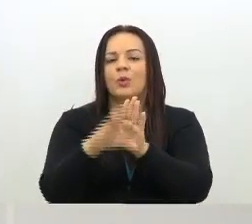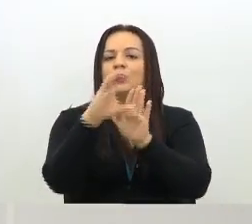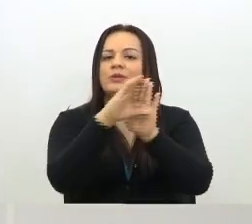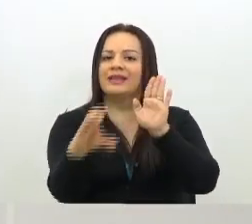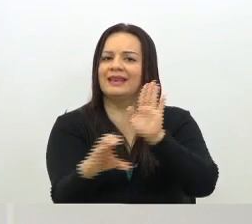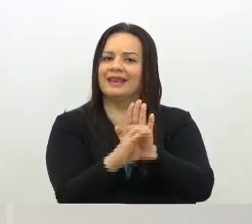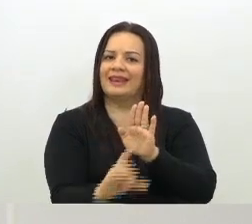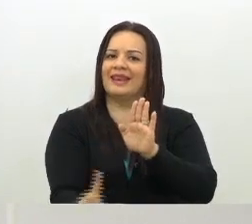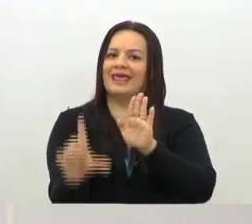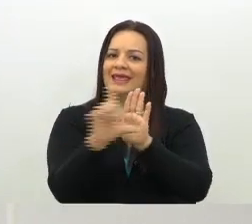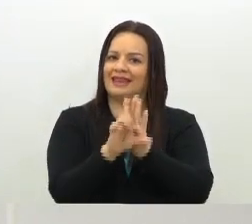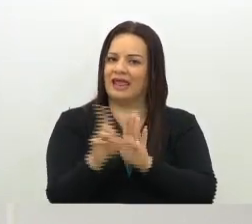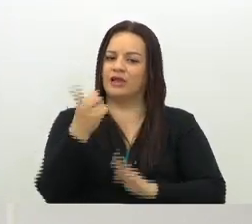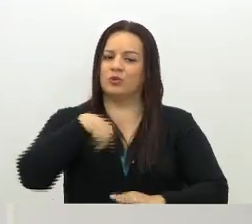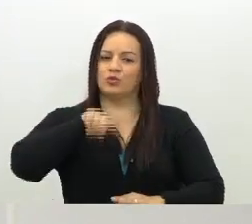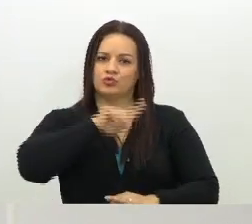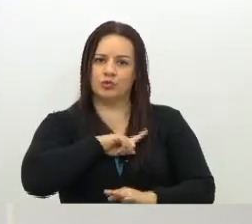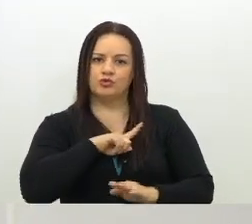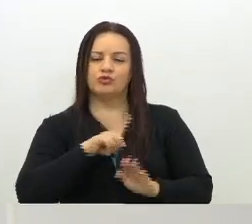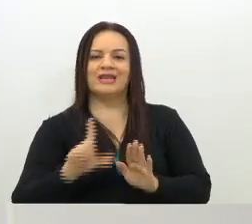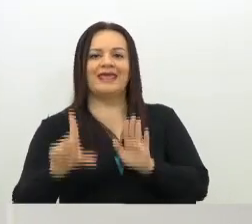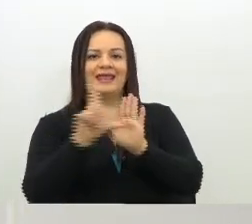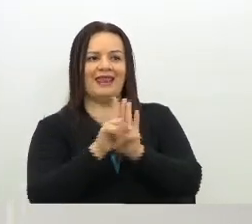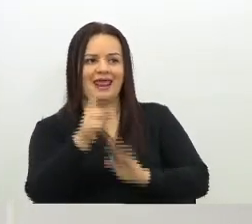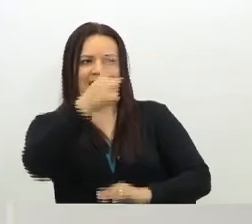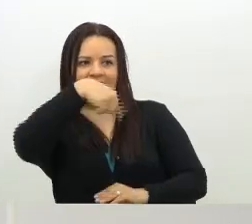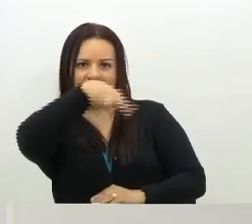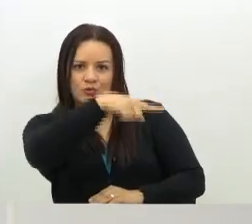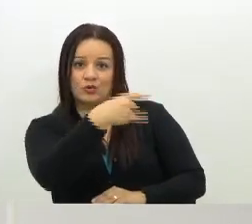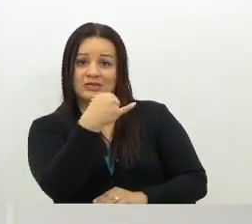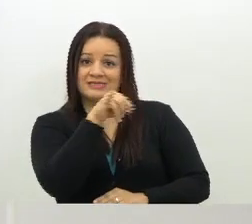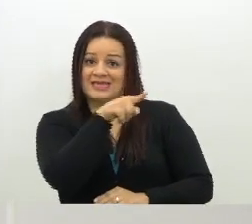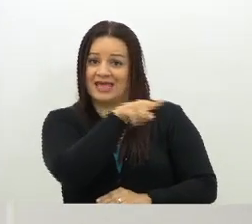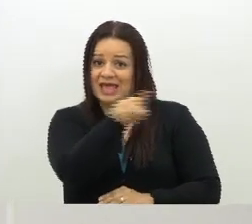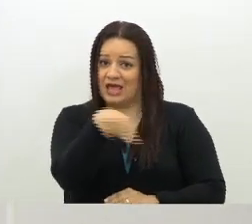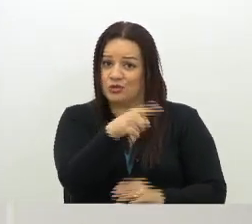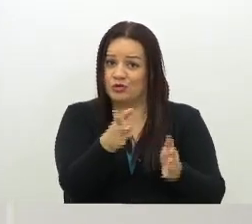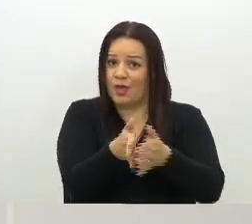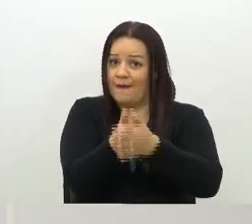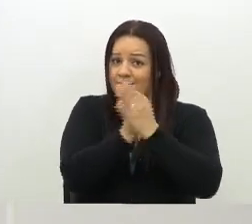y legislarlos a ellos. Si ellos nos piden 38